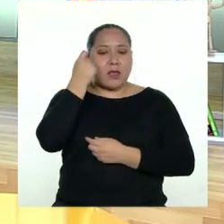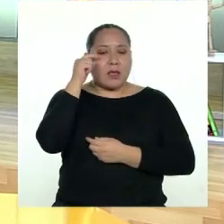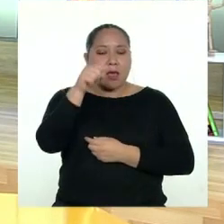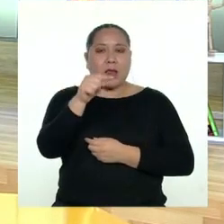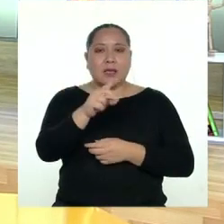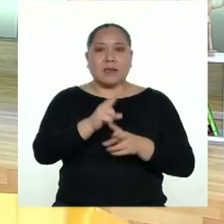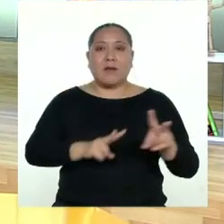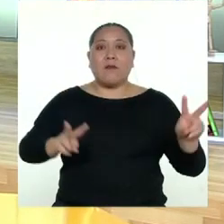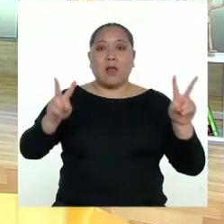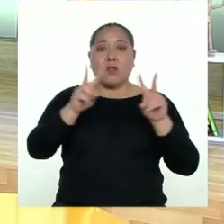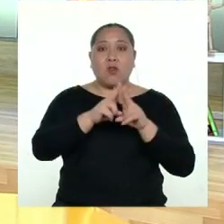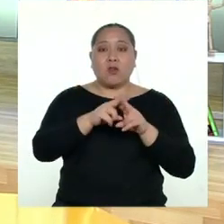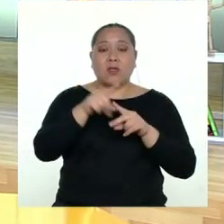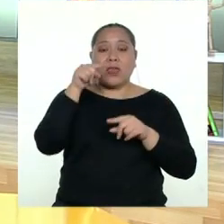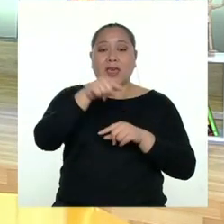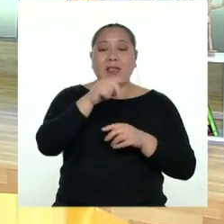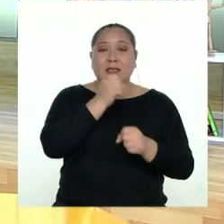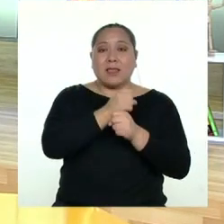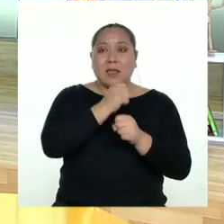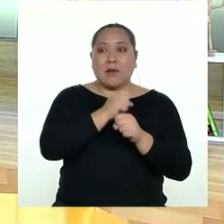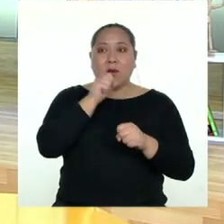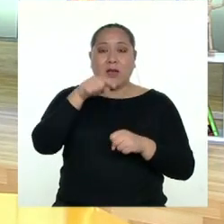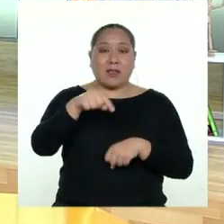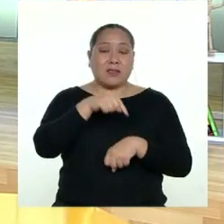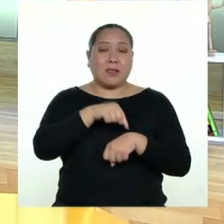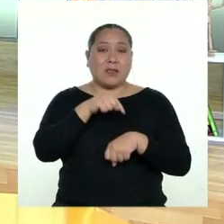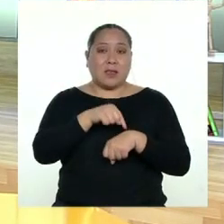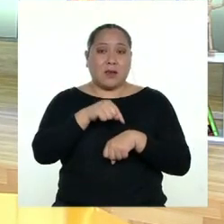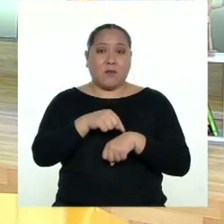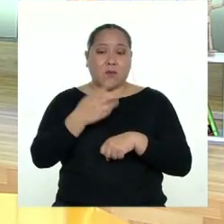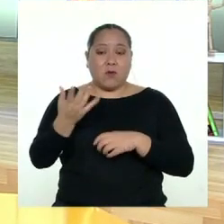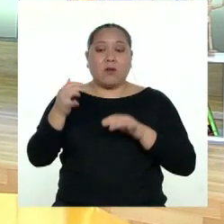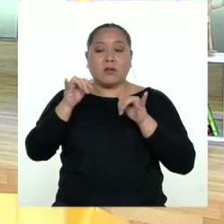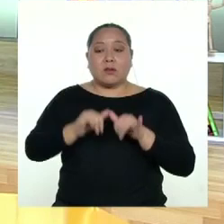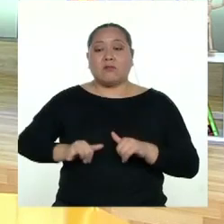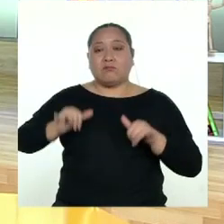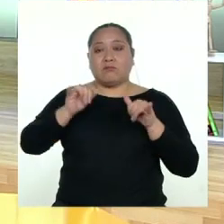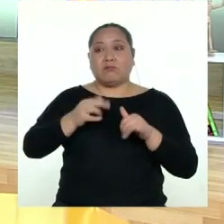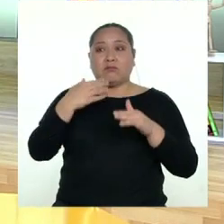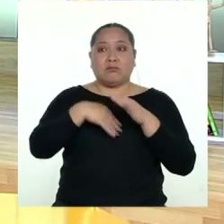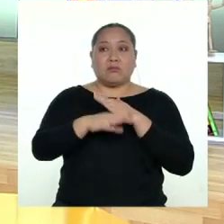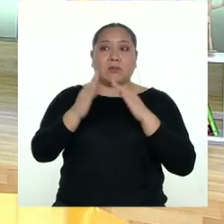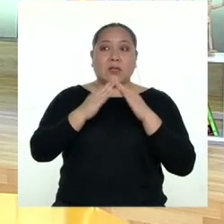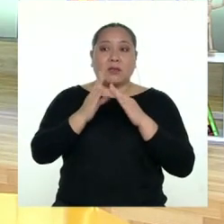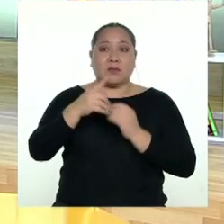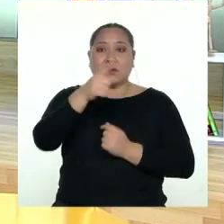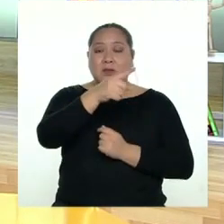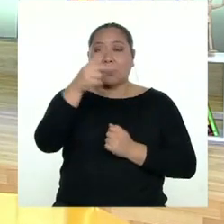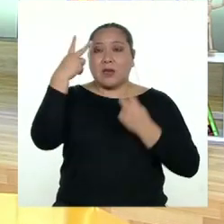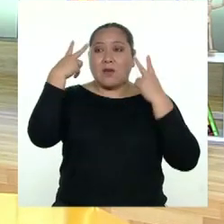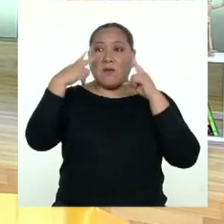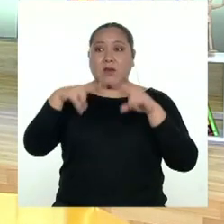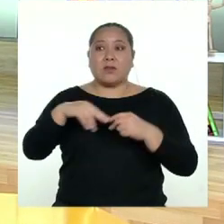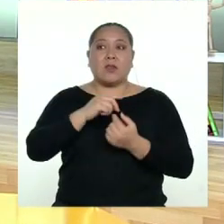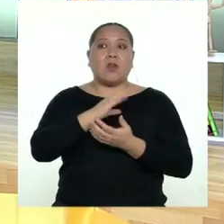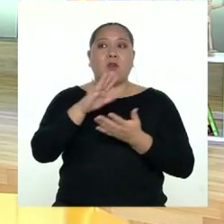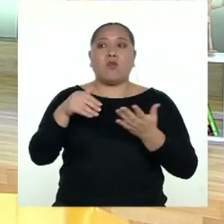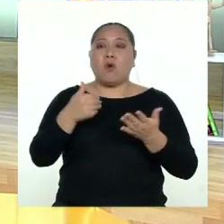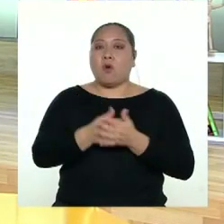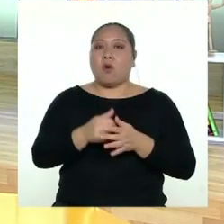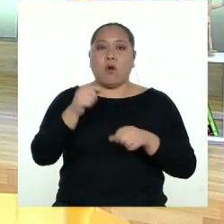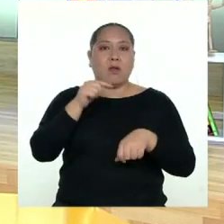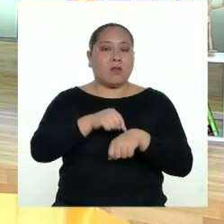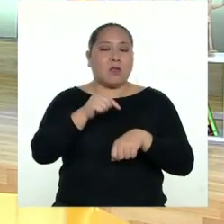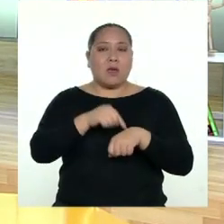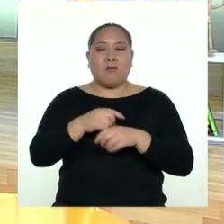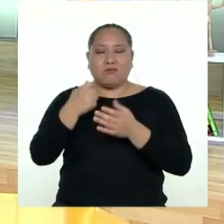que tendría asumirla, en esta temporada que ha pasado más tiempo en casa, ya se habrán dado cuenta de todo el tiempo y